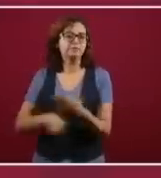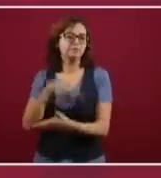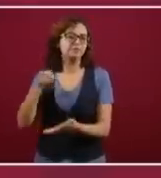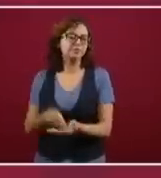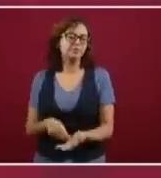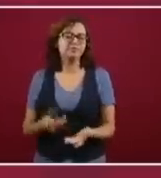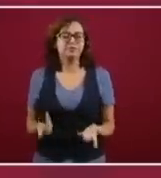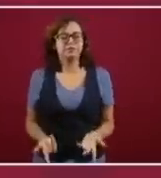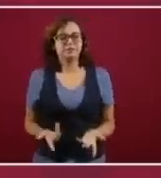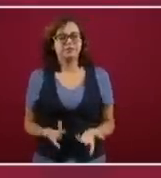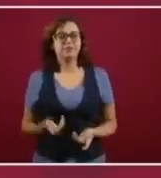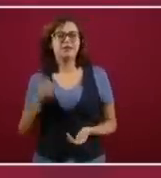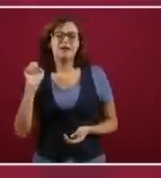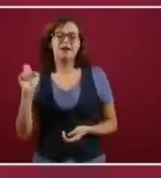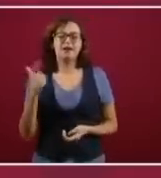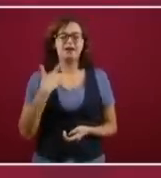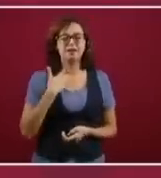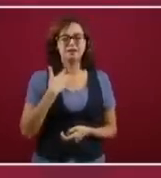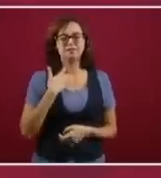exsecretarios de Hacienda,